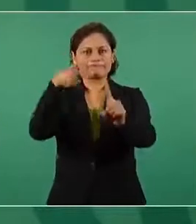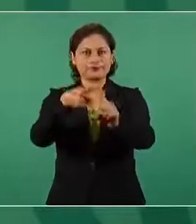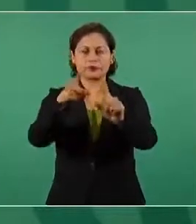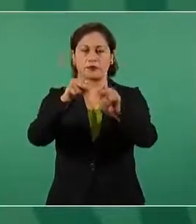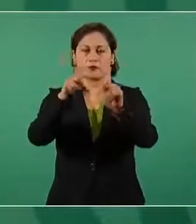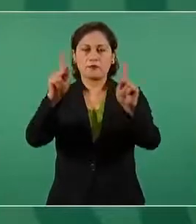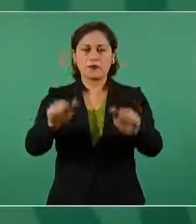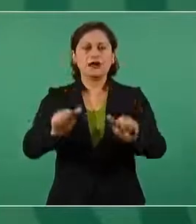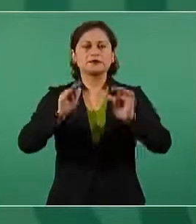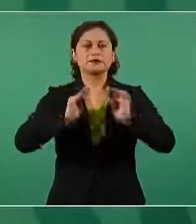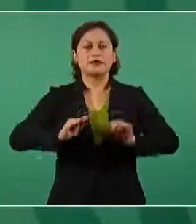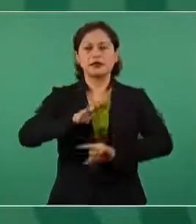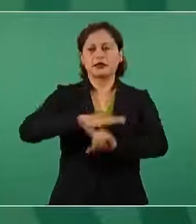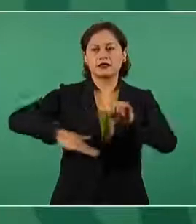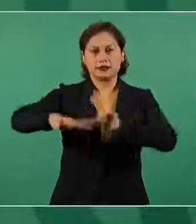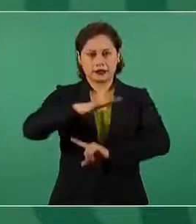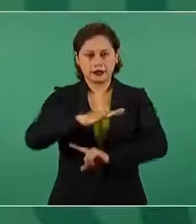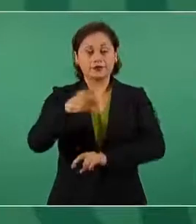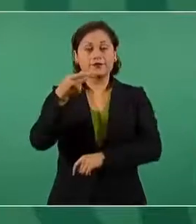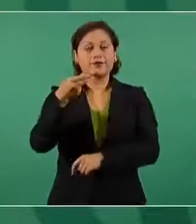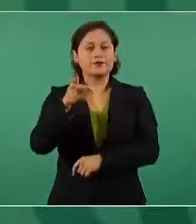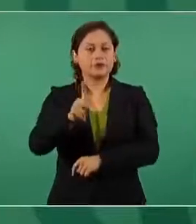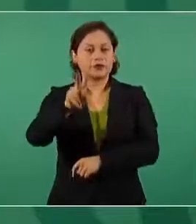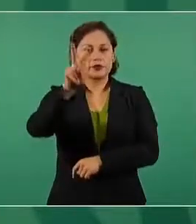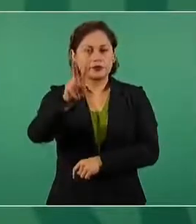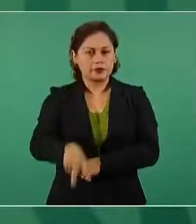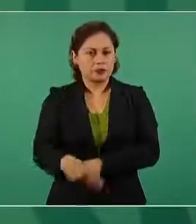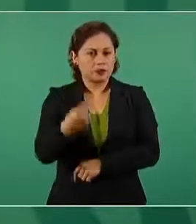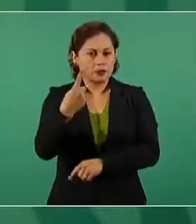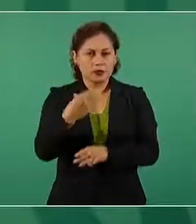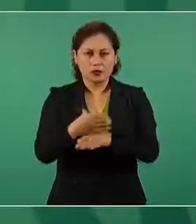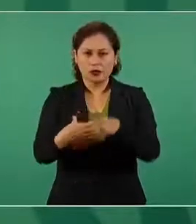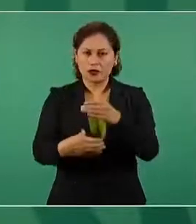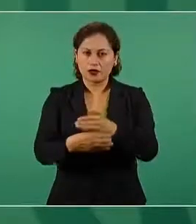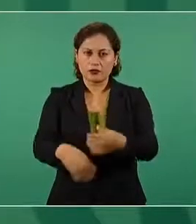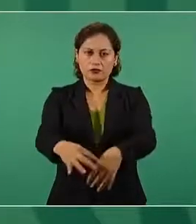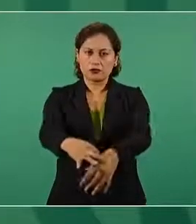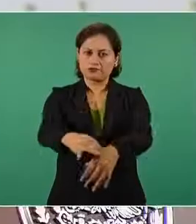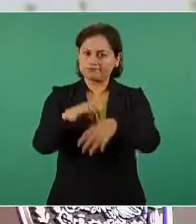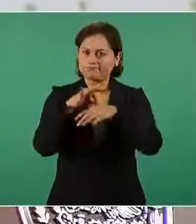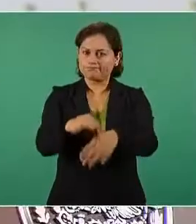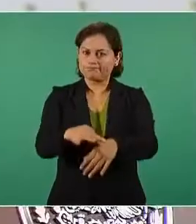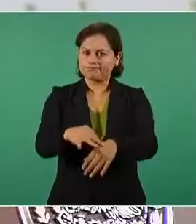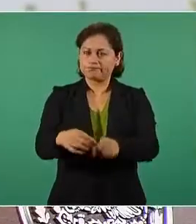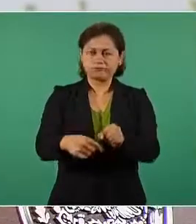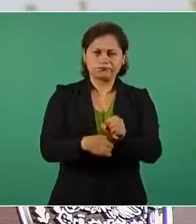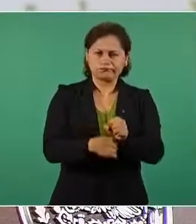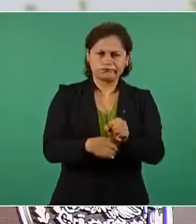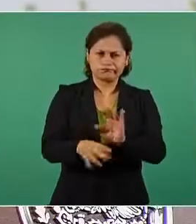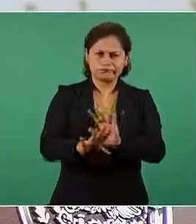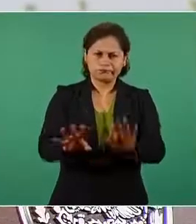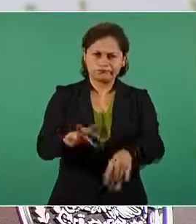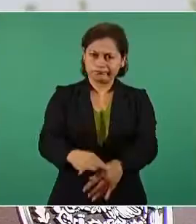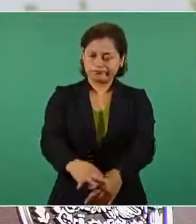pero hay una realidad, un hecho inocultable.